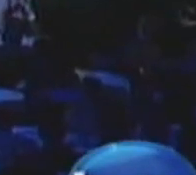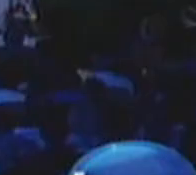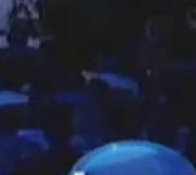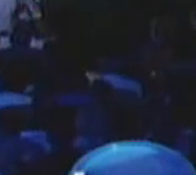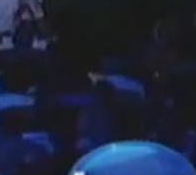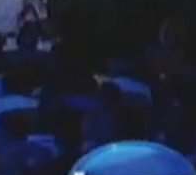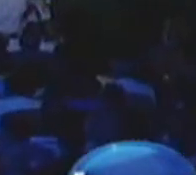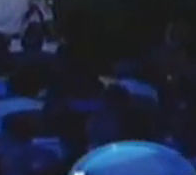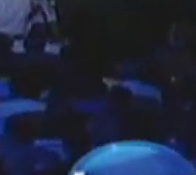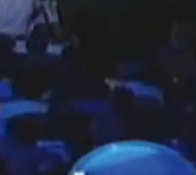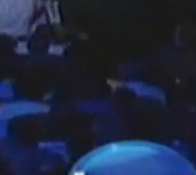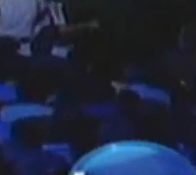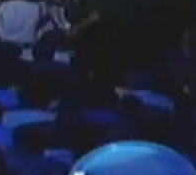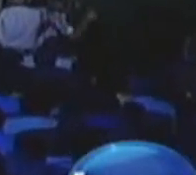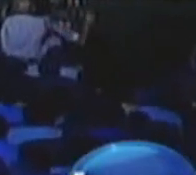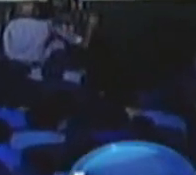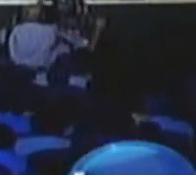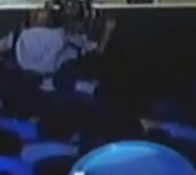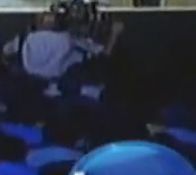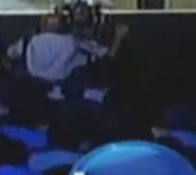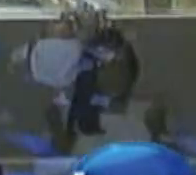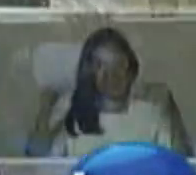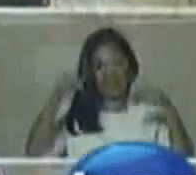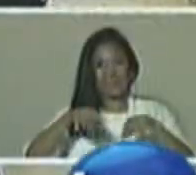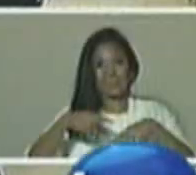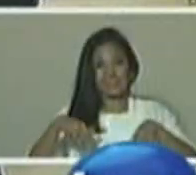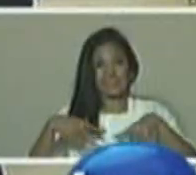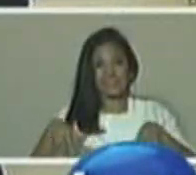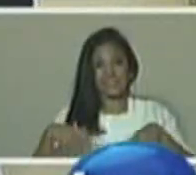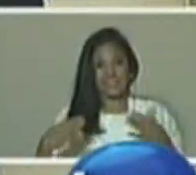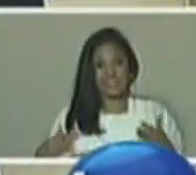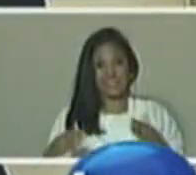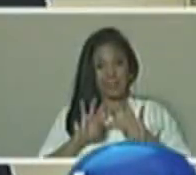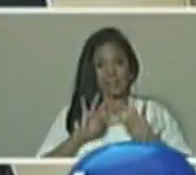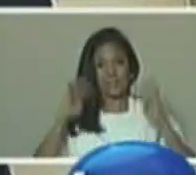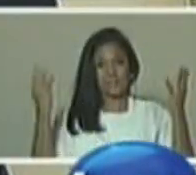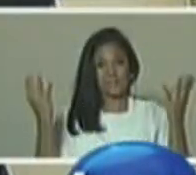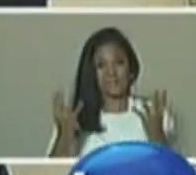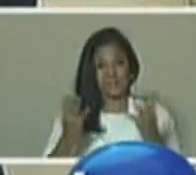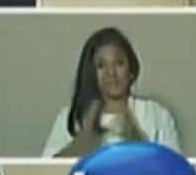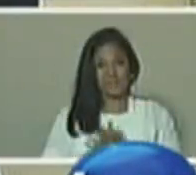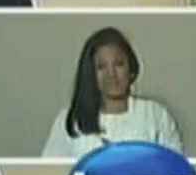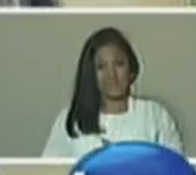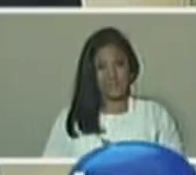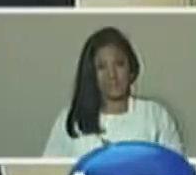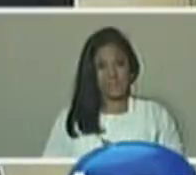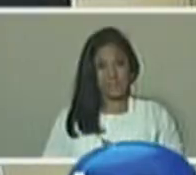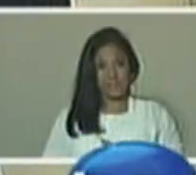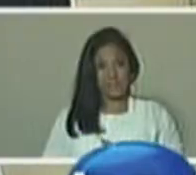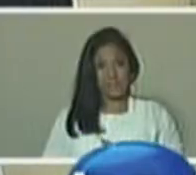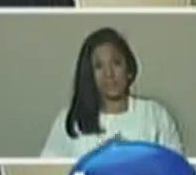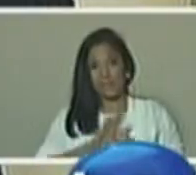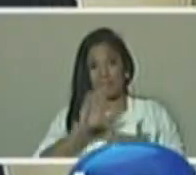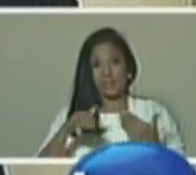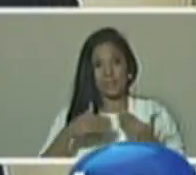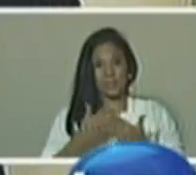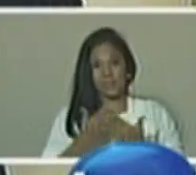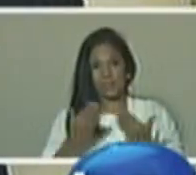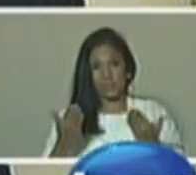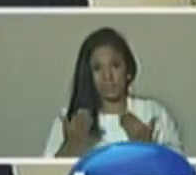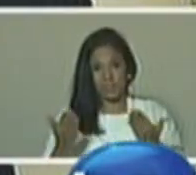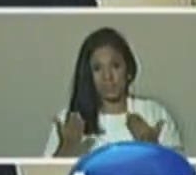Muy bien. Muy bien, aquí estamos ya. La arena Roberto Durán. Final, sí. Debidamente autorizado,